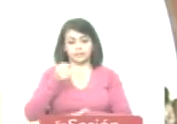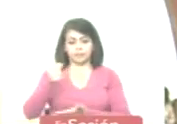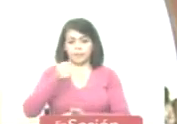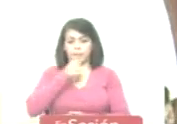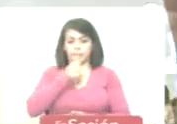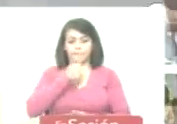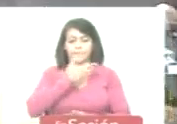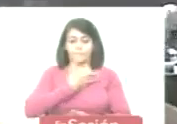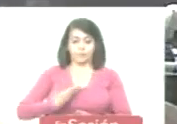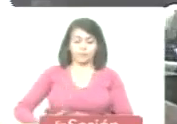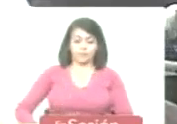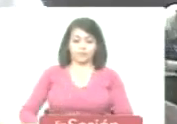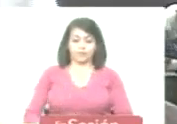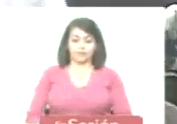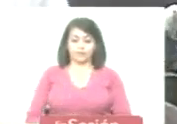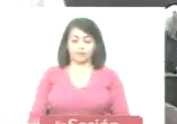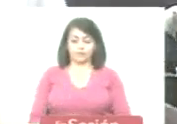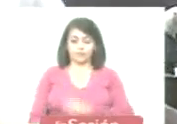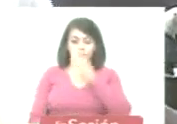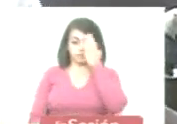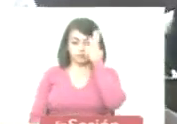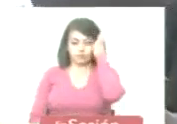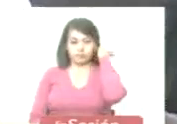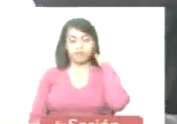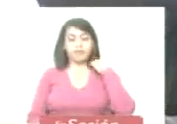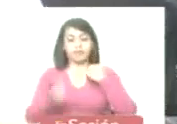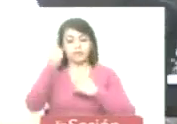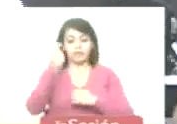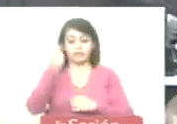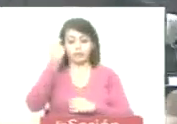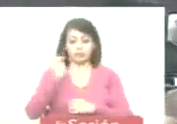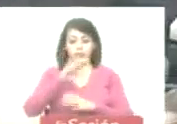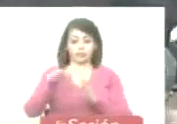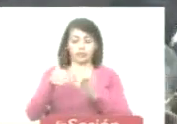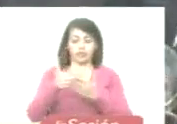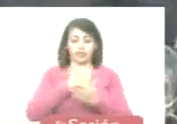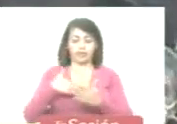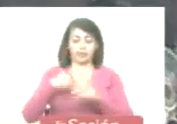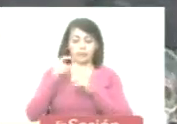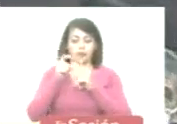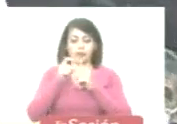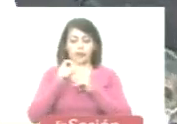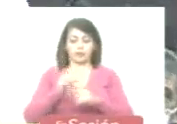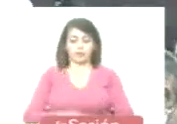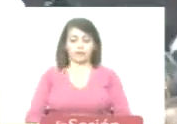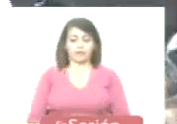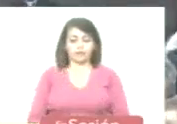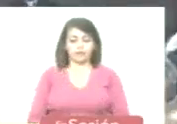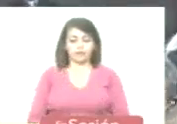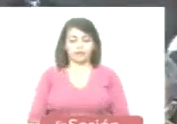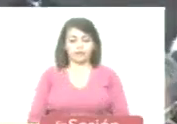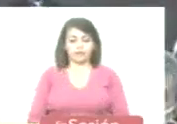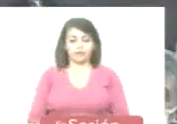presidente, compatriota, colegas diputados. Quisiera tomar la palabra para